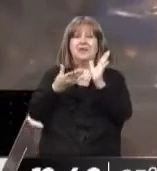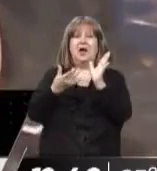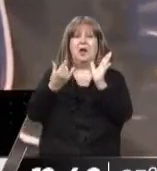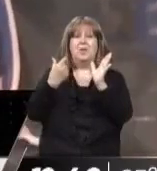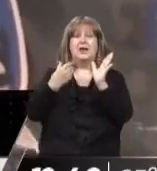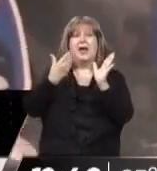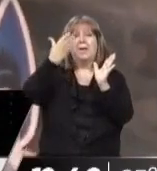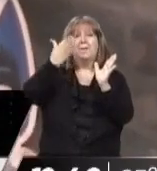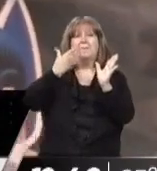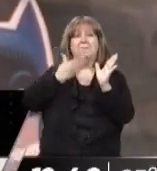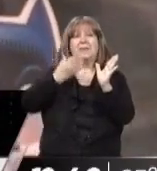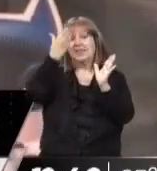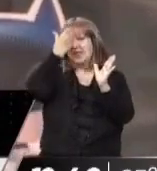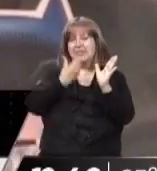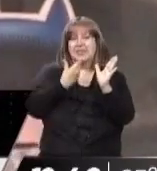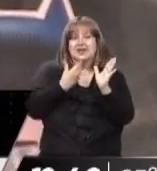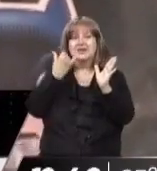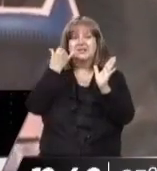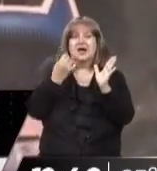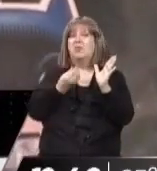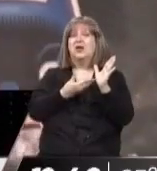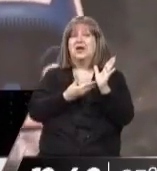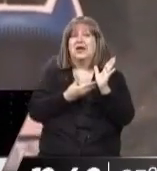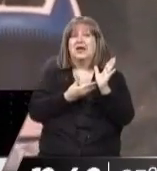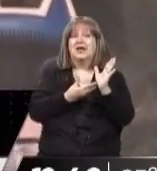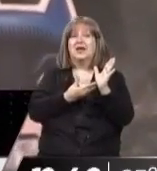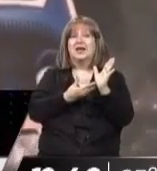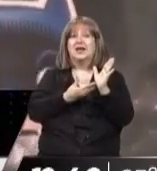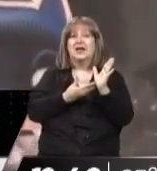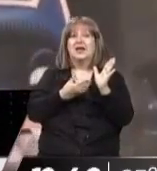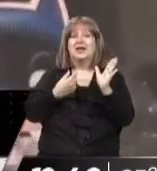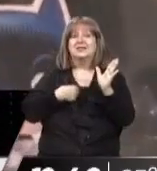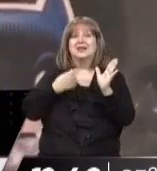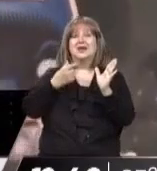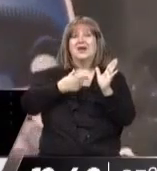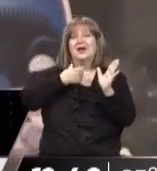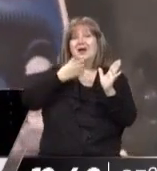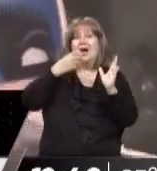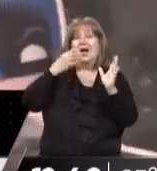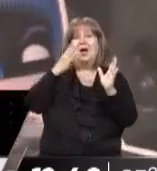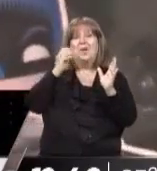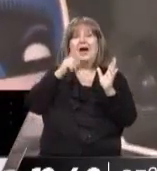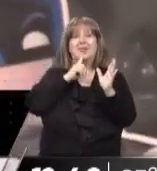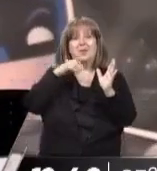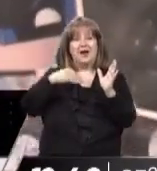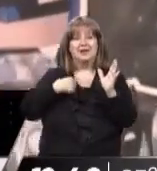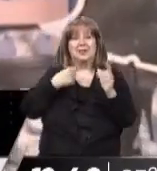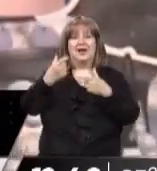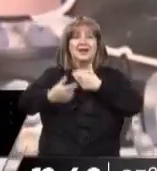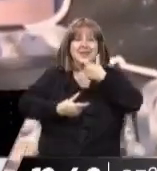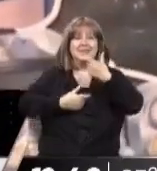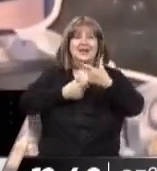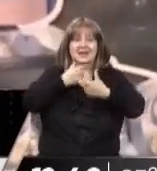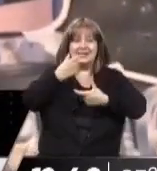muñeco mitad Batman, mitad Guasón? Y ya tiene su historia. Claro, este sería el Batman que ríe, que en uno de los cómics, que ahí después te lo